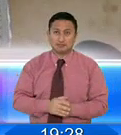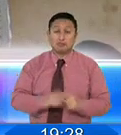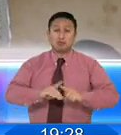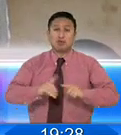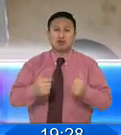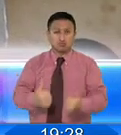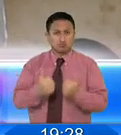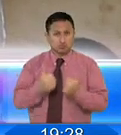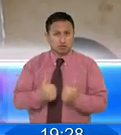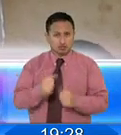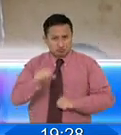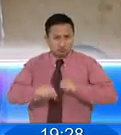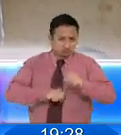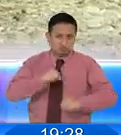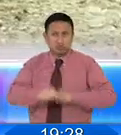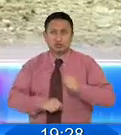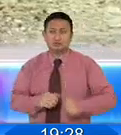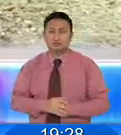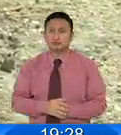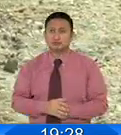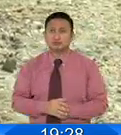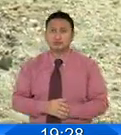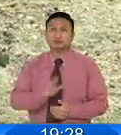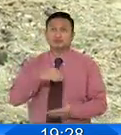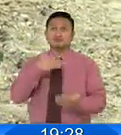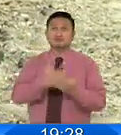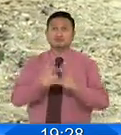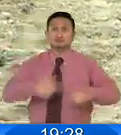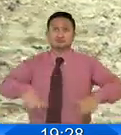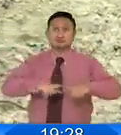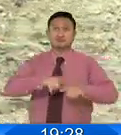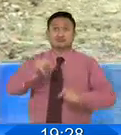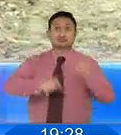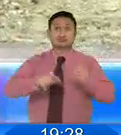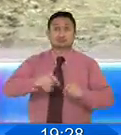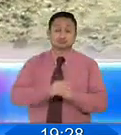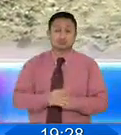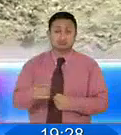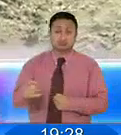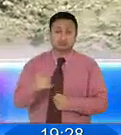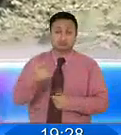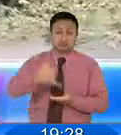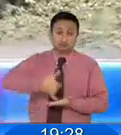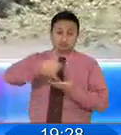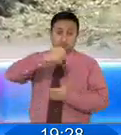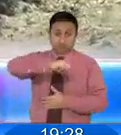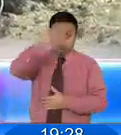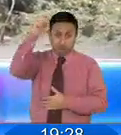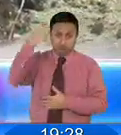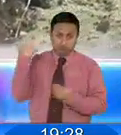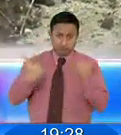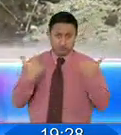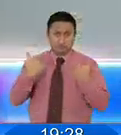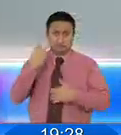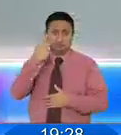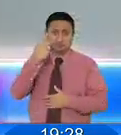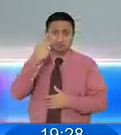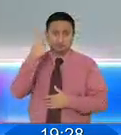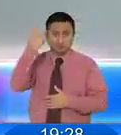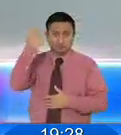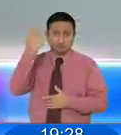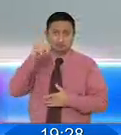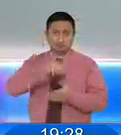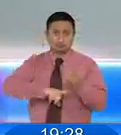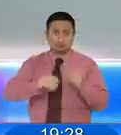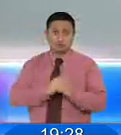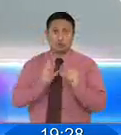duro, Richard. Y es que hasta el sector llegan decenas de personas a festejar los triunfos del joven ciclista con sus padres y hermanos. Esta vez un colectivo pedaleó desde